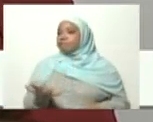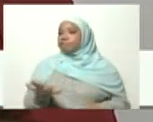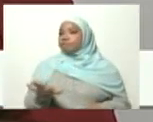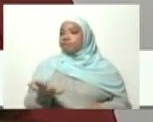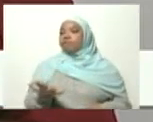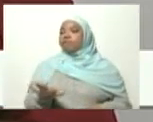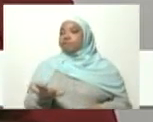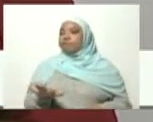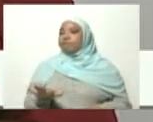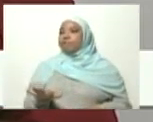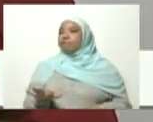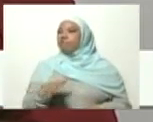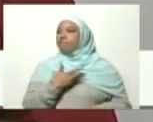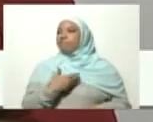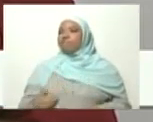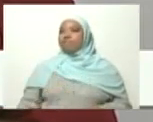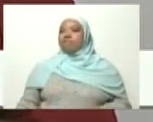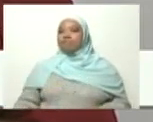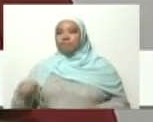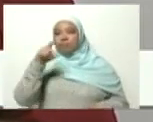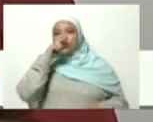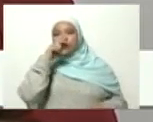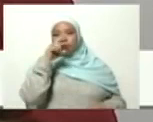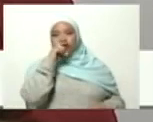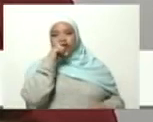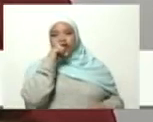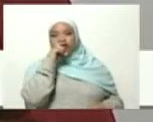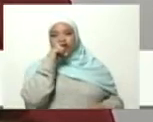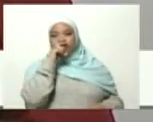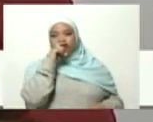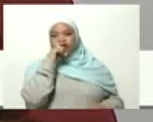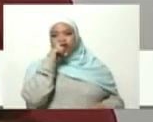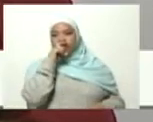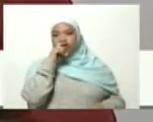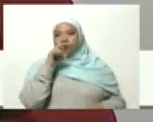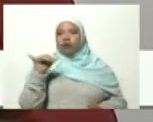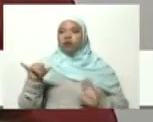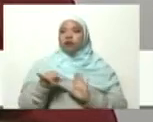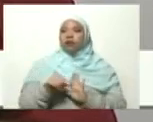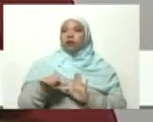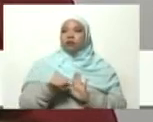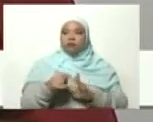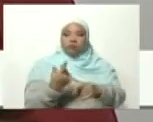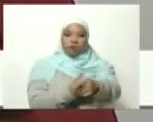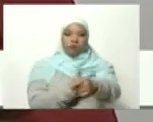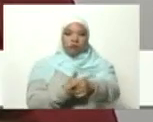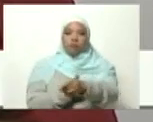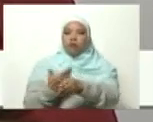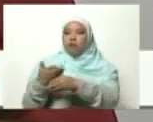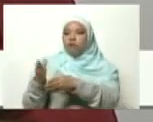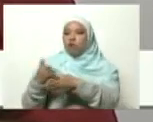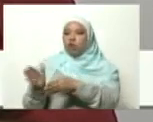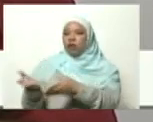Y al presidente se le acercaron y le dijeron, vamos a dialogar, vamos. Eso no nos asusta a nosotros.